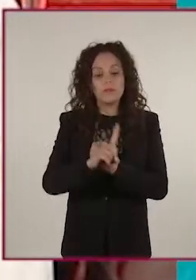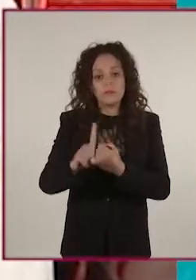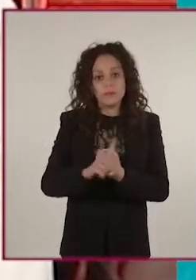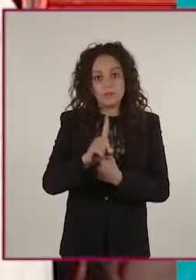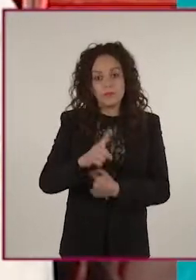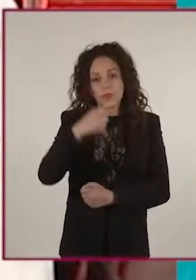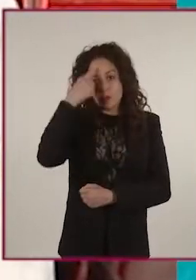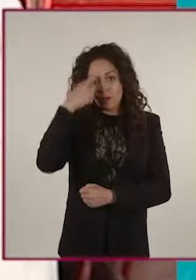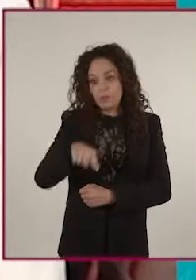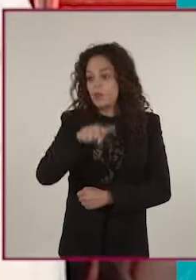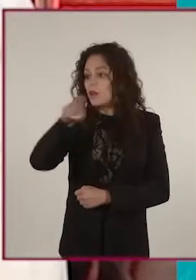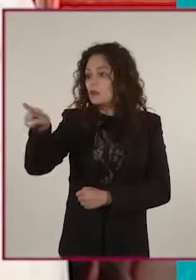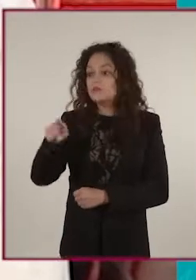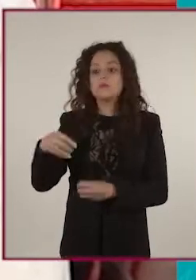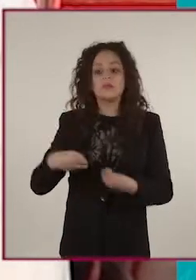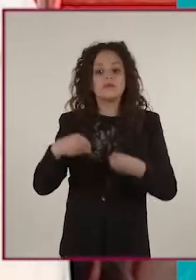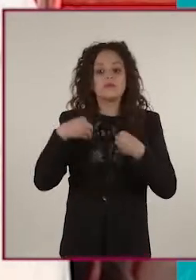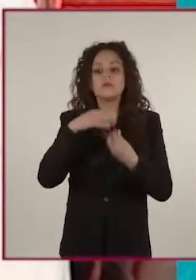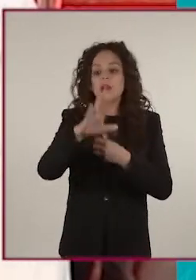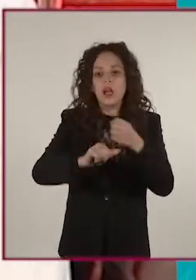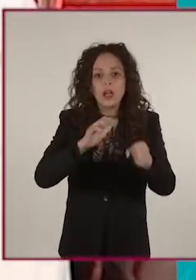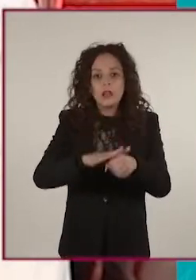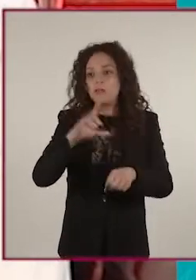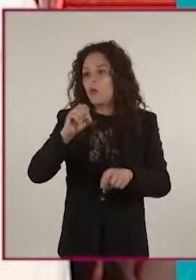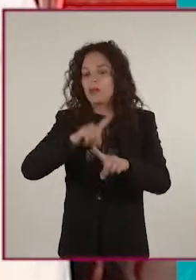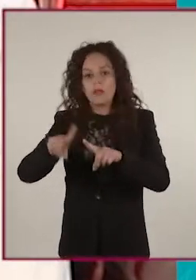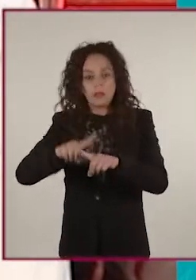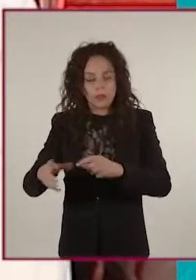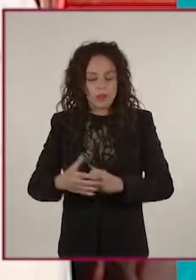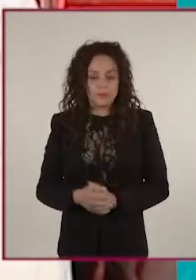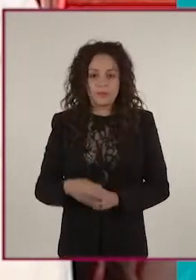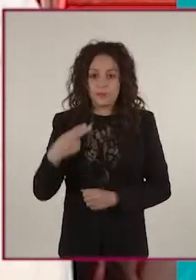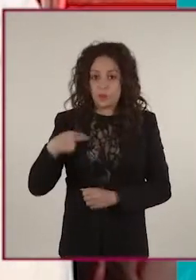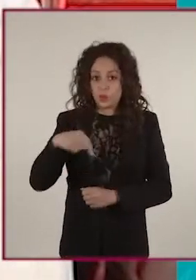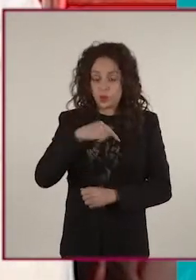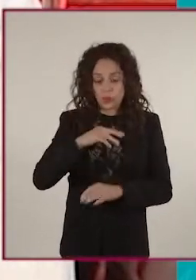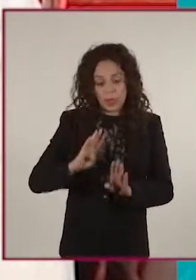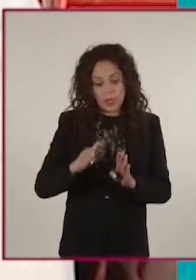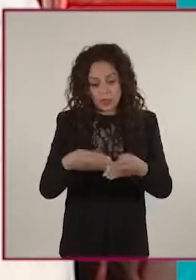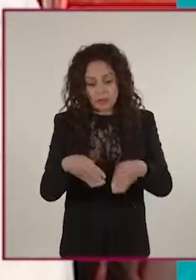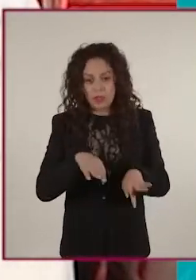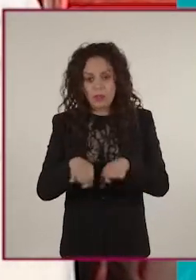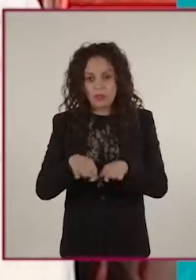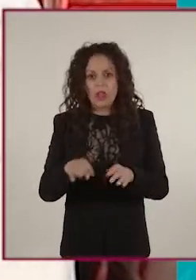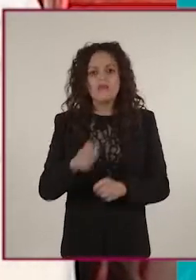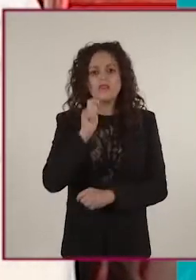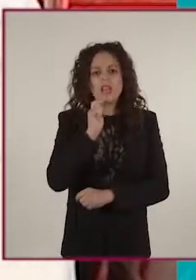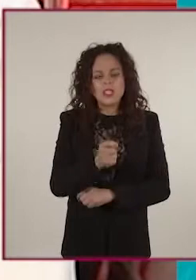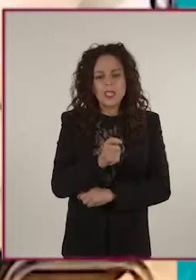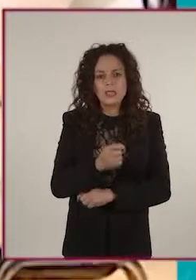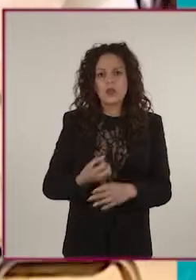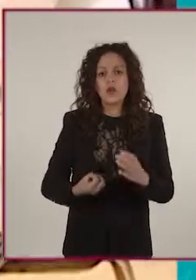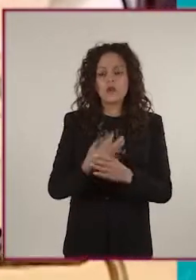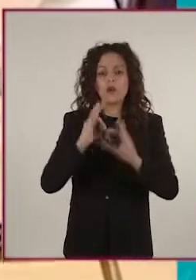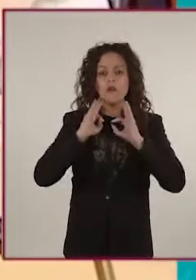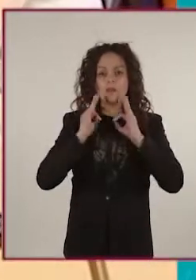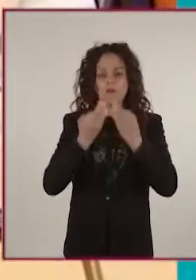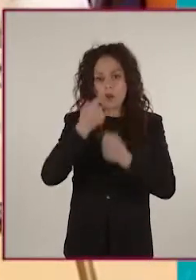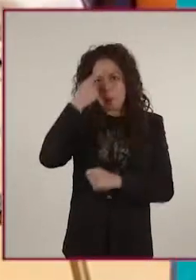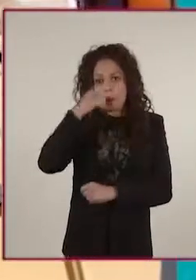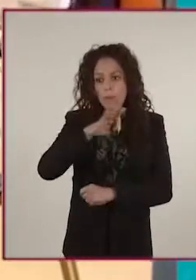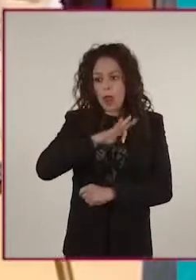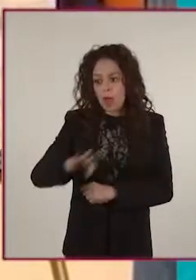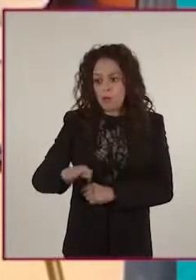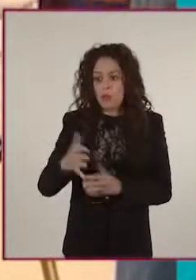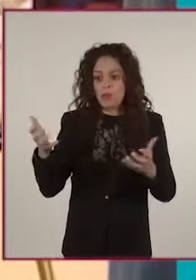organismos que ahí viven, ¿no? Nosotros trabajamos específicamente con una alternativa para producir plásticos